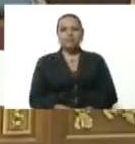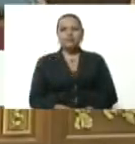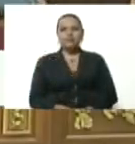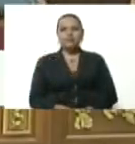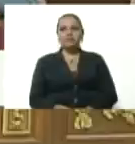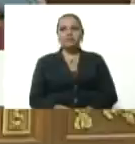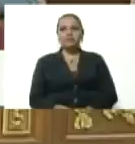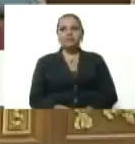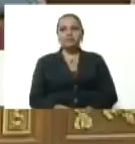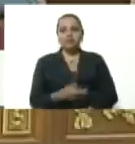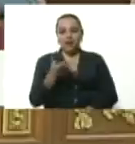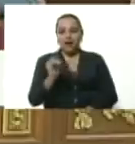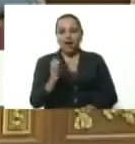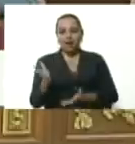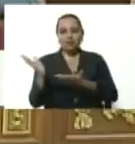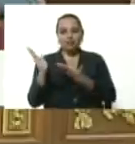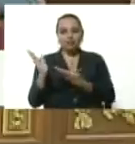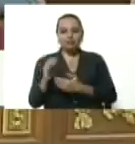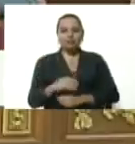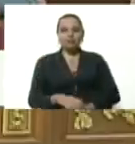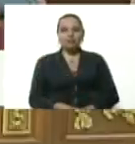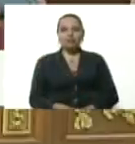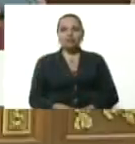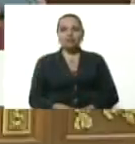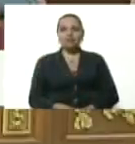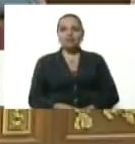Ahí está, compañero.